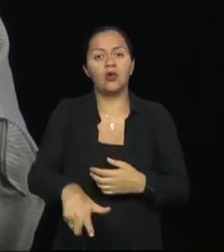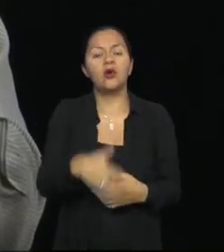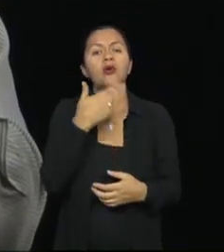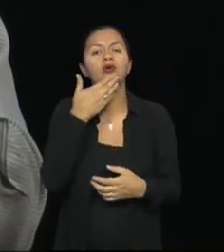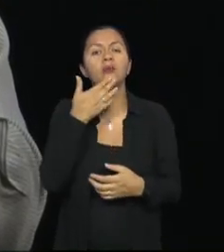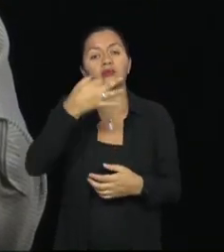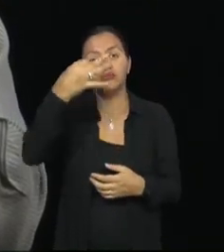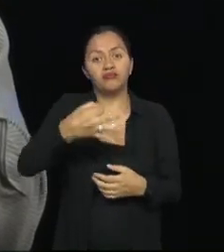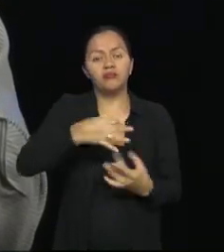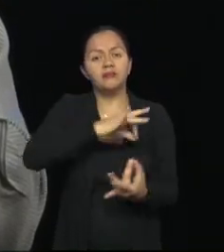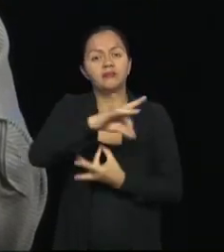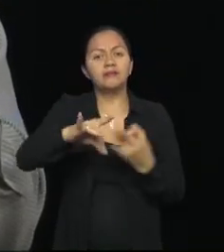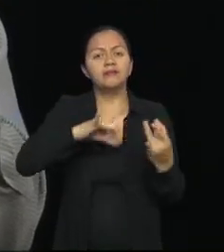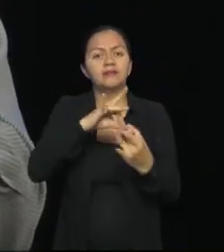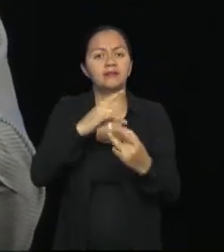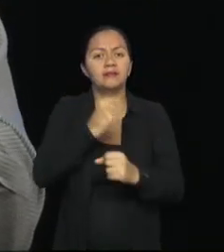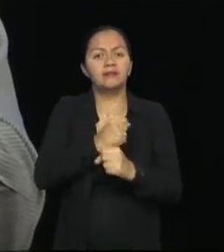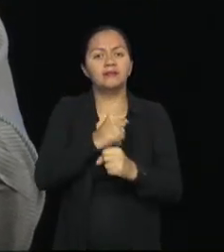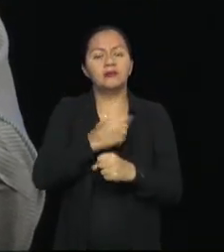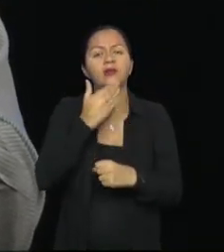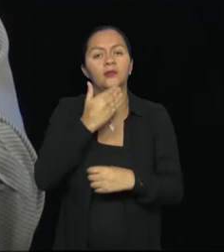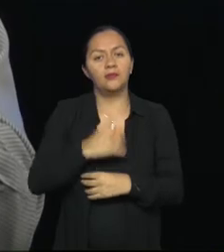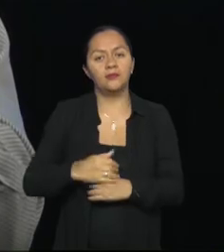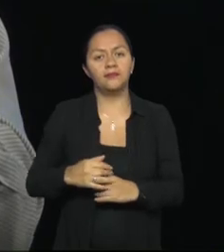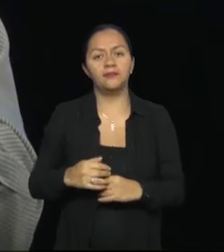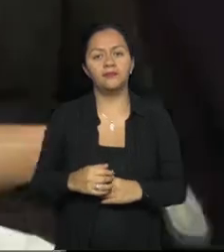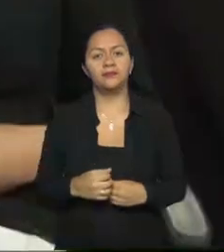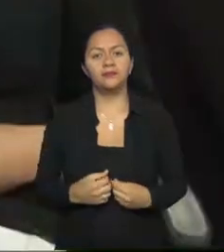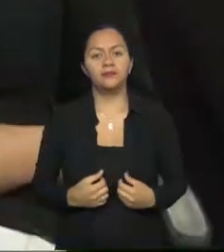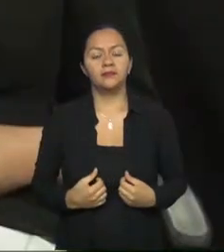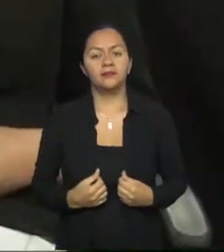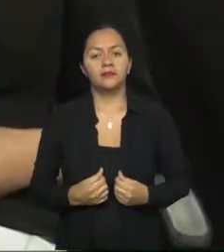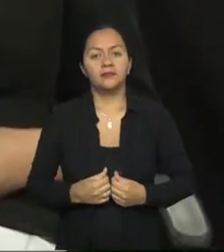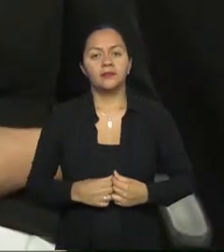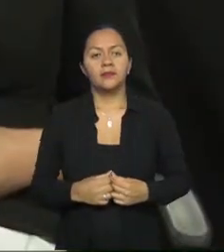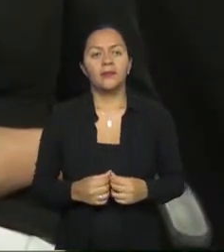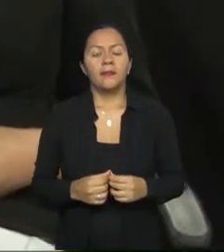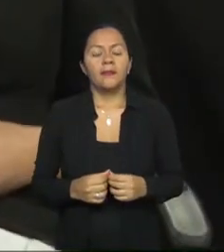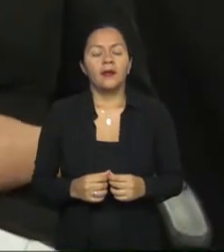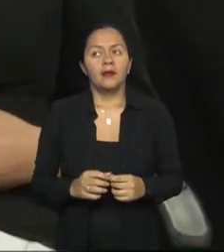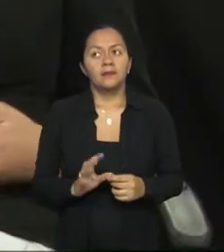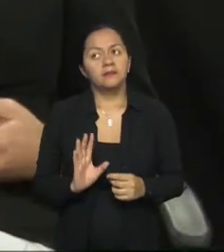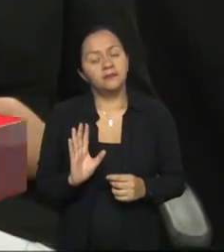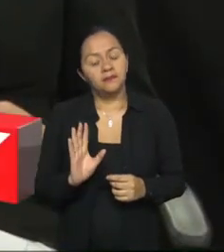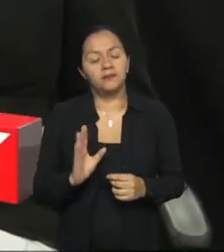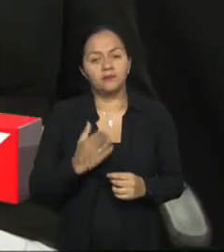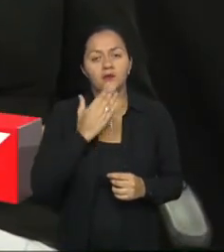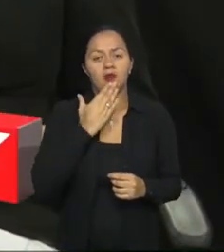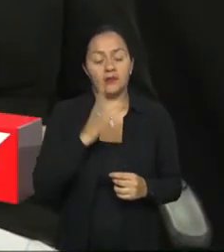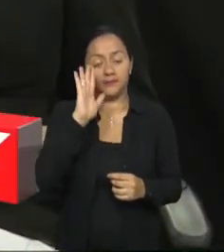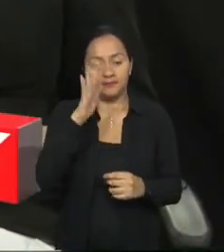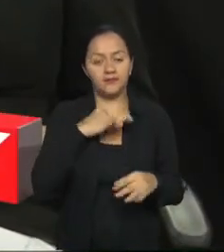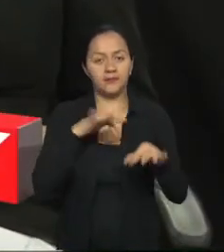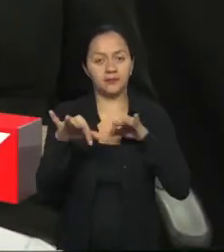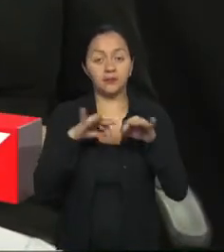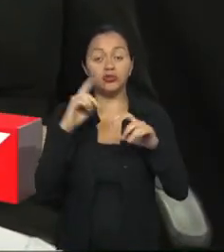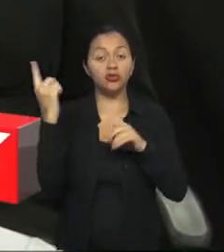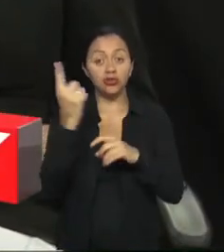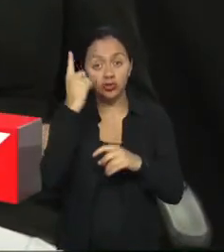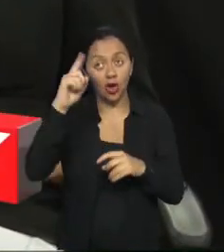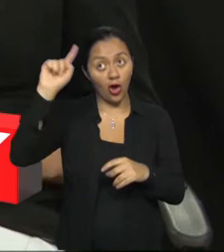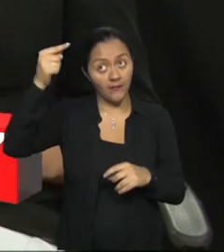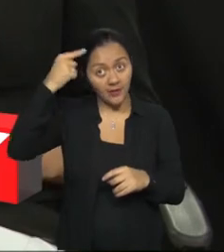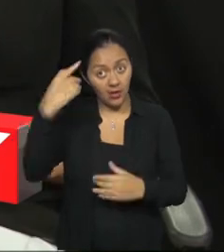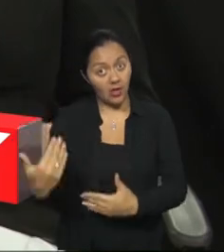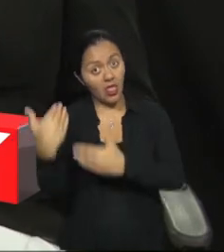sido efectivo dentro del trabajo que se ha venido realizando? Bueno, sí, como tú bien dices, no solo es responsabilidad del